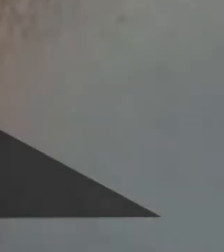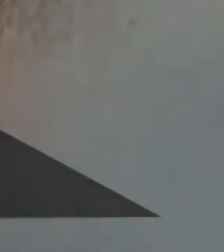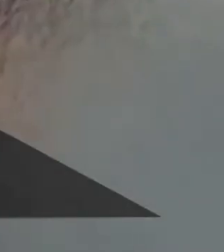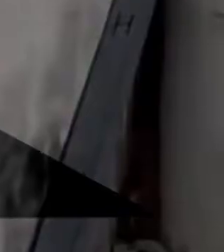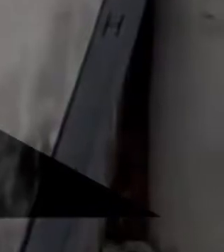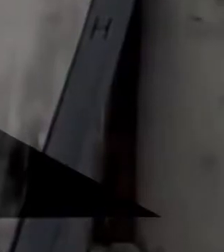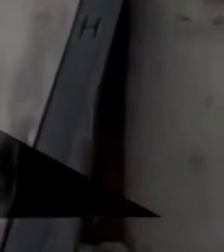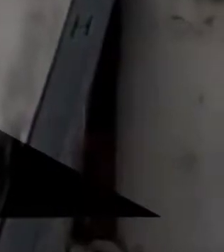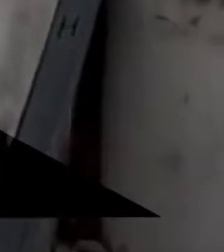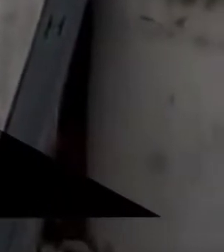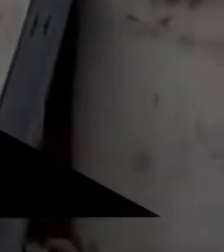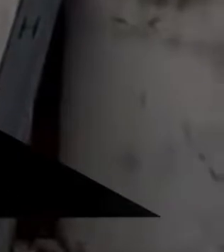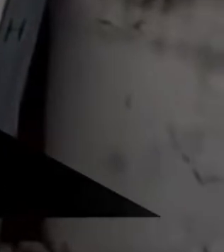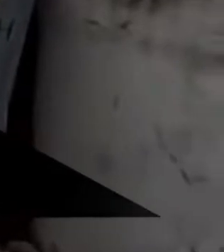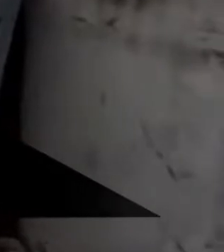muerto.